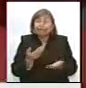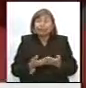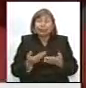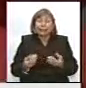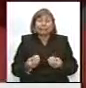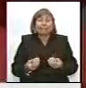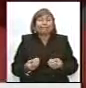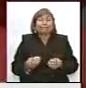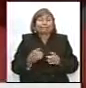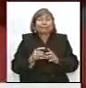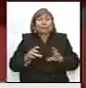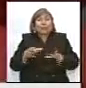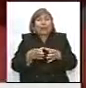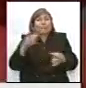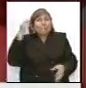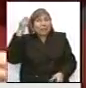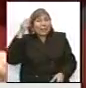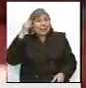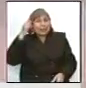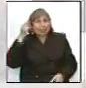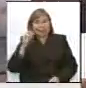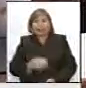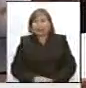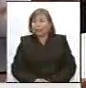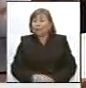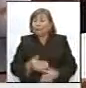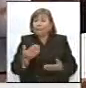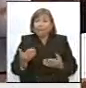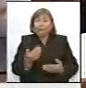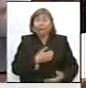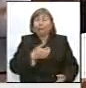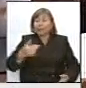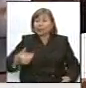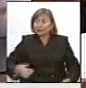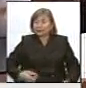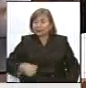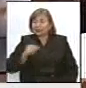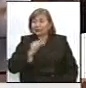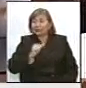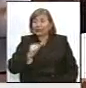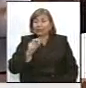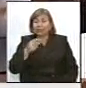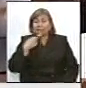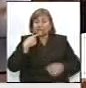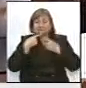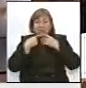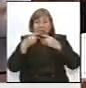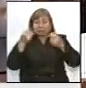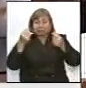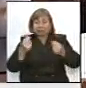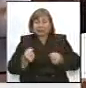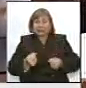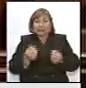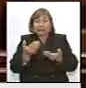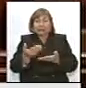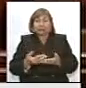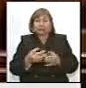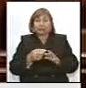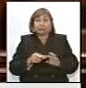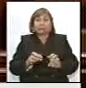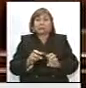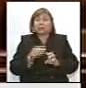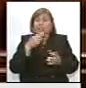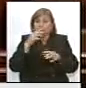Ejecutivo por la reforma política. El presidente del Congreso, Daniel Salaverry, informó que la decisión adoptada por el Pleno